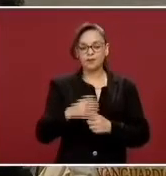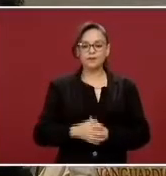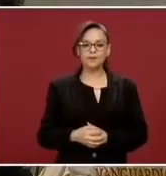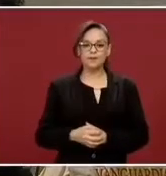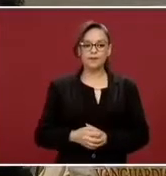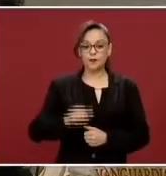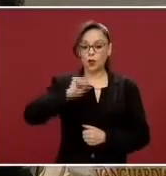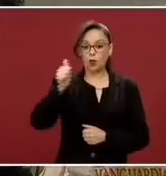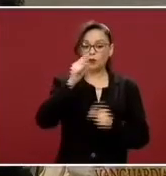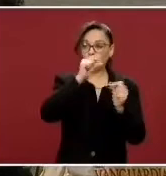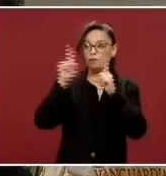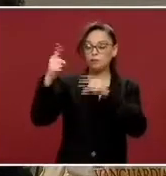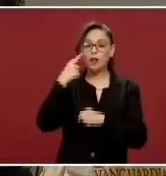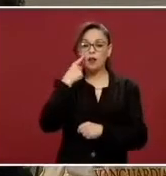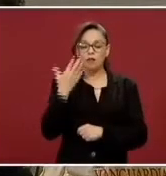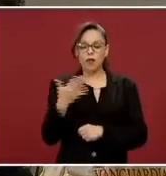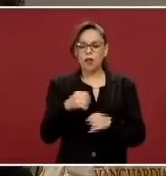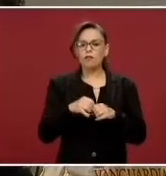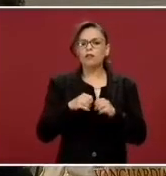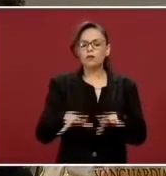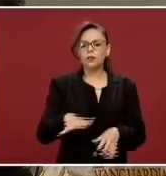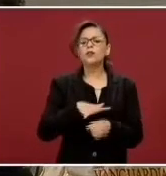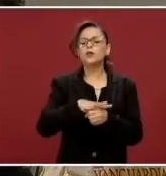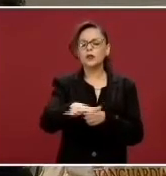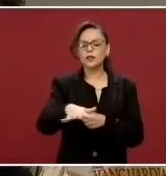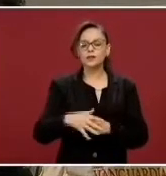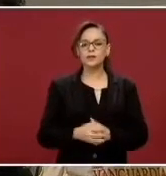lo que vemos es esta información sobre